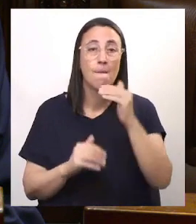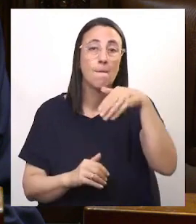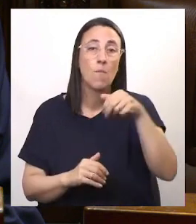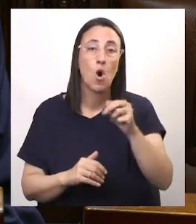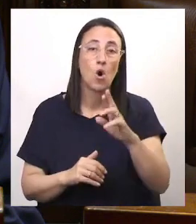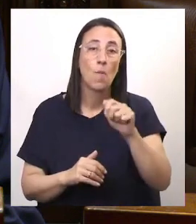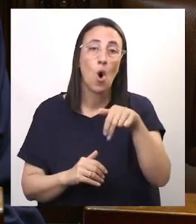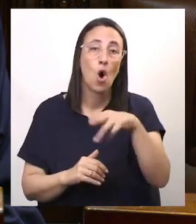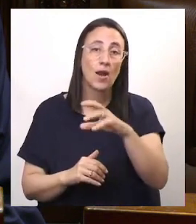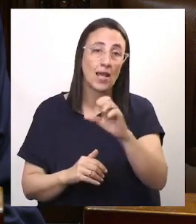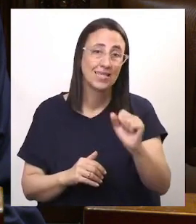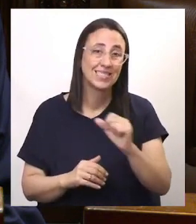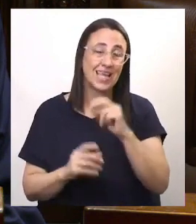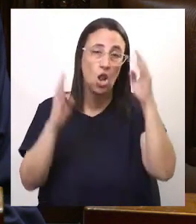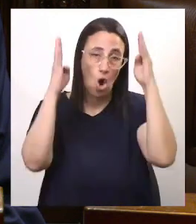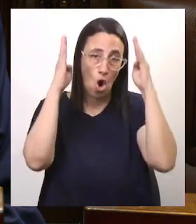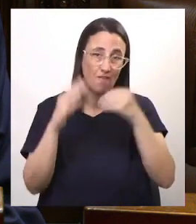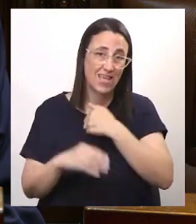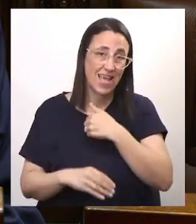al gobierno de España,